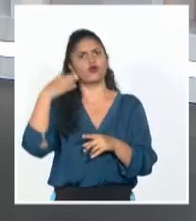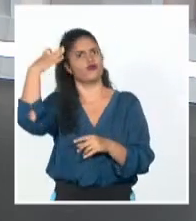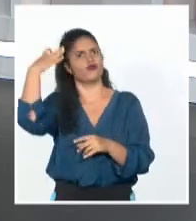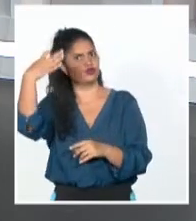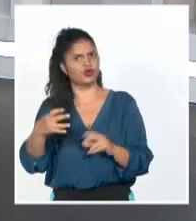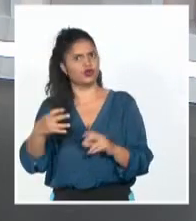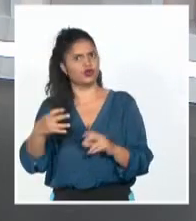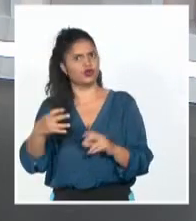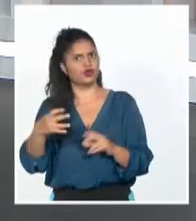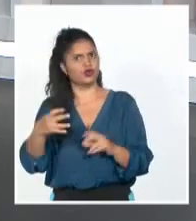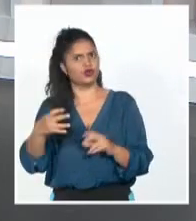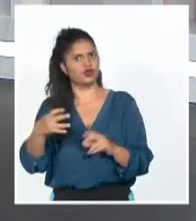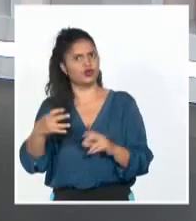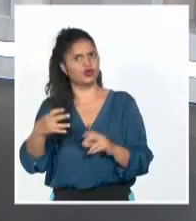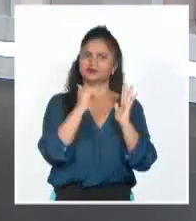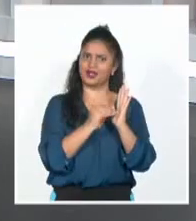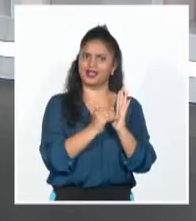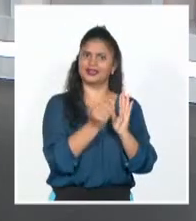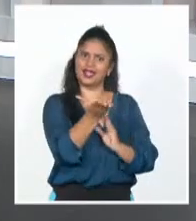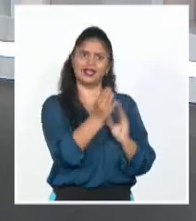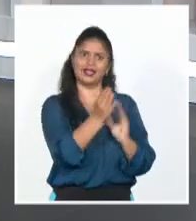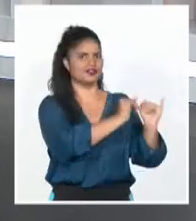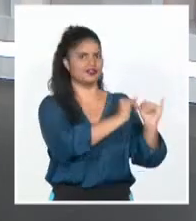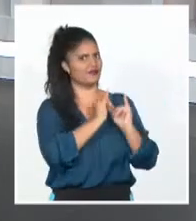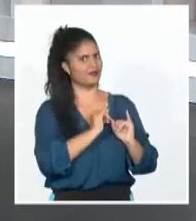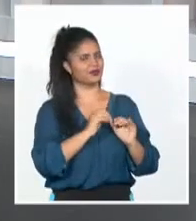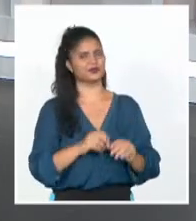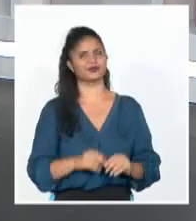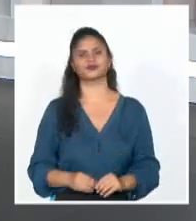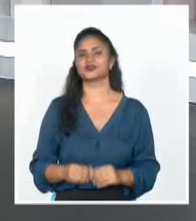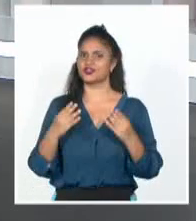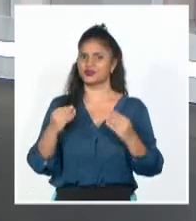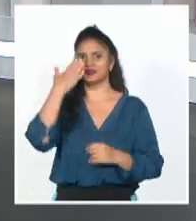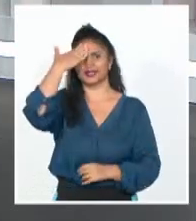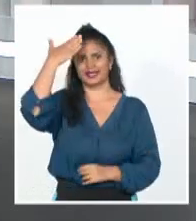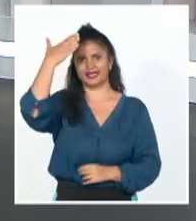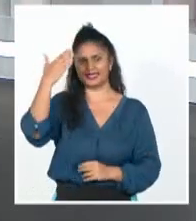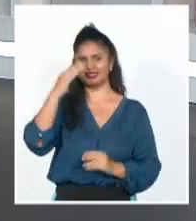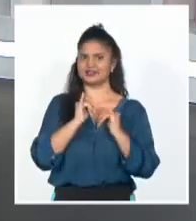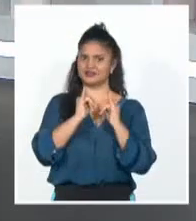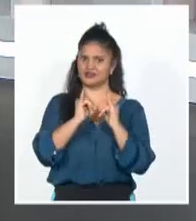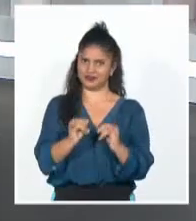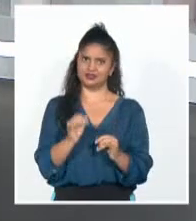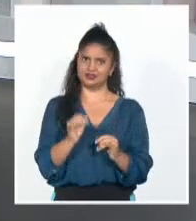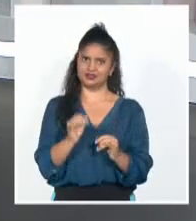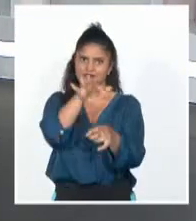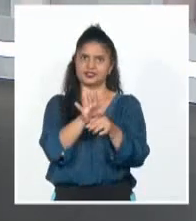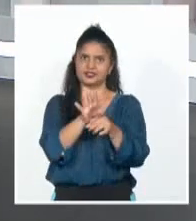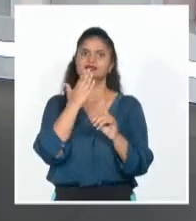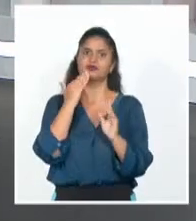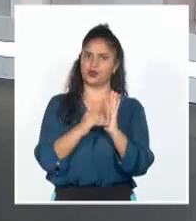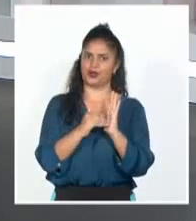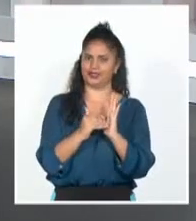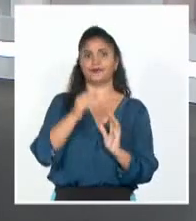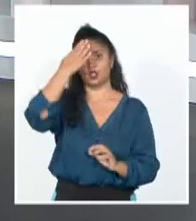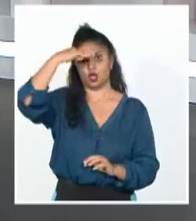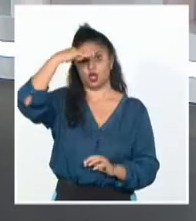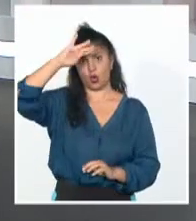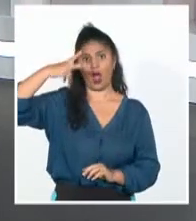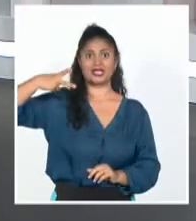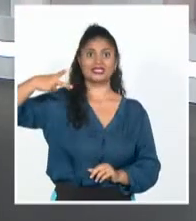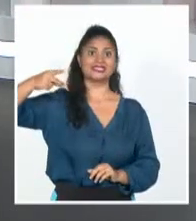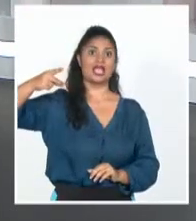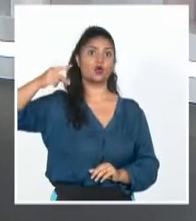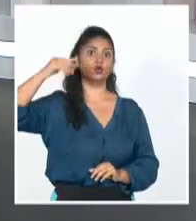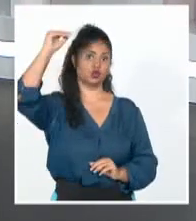tardes, cuéntenos usted. Muchísimas gracias, Mejías. El saludo para ti, también para los que están con nosotros a esta hora. Ya tú lo decías, Cuba se acerca al segundo puesto del medallero